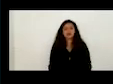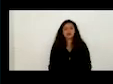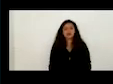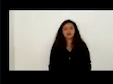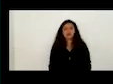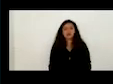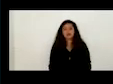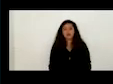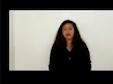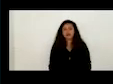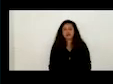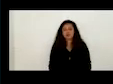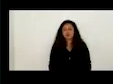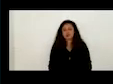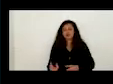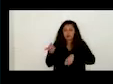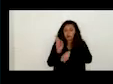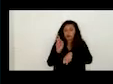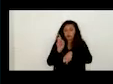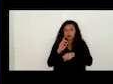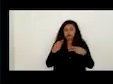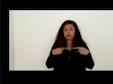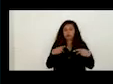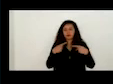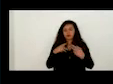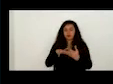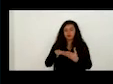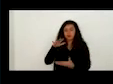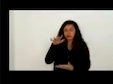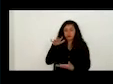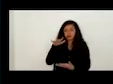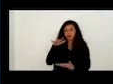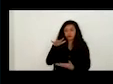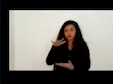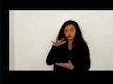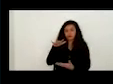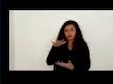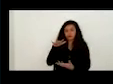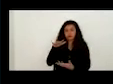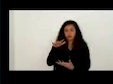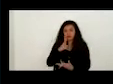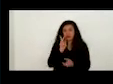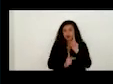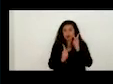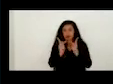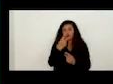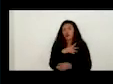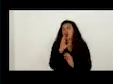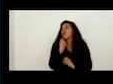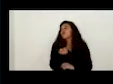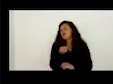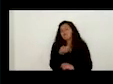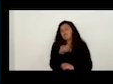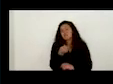diariamente la mayoría de las personas reportan un muy pobre consumo de verduras. Hoy en día